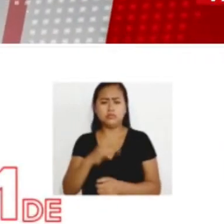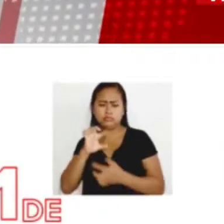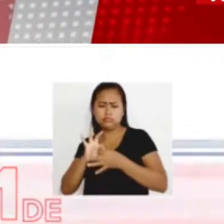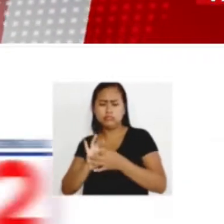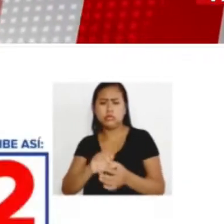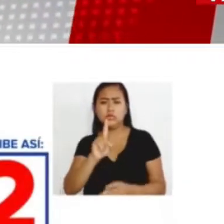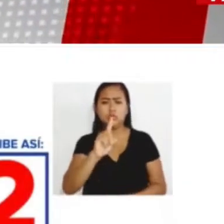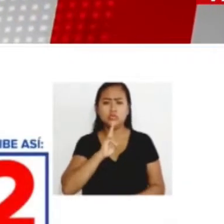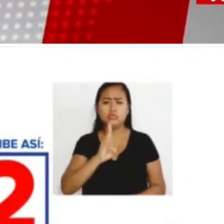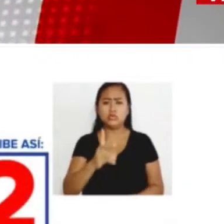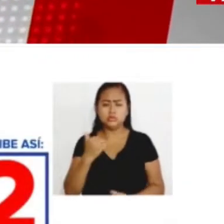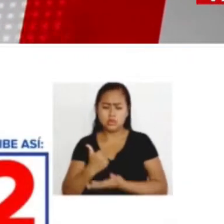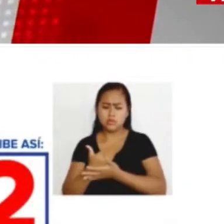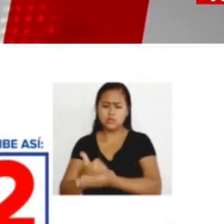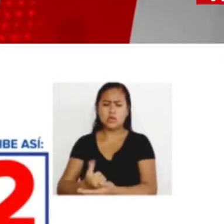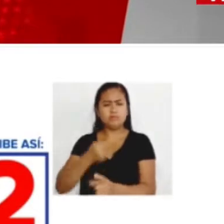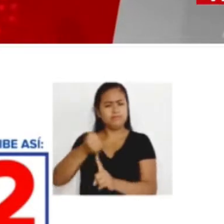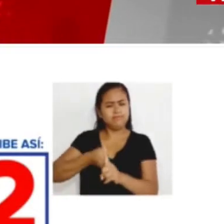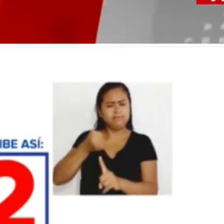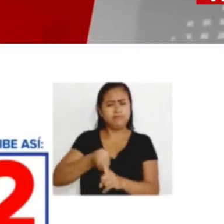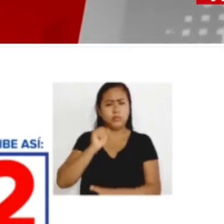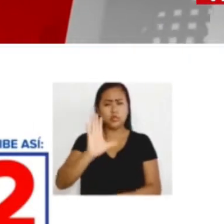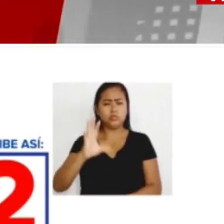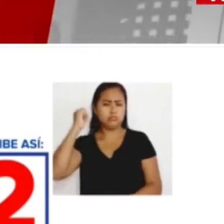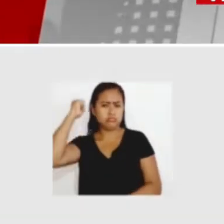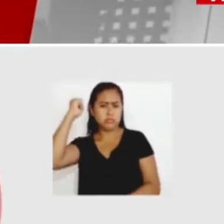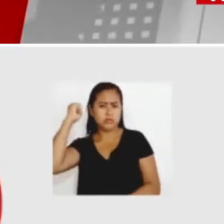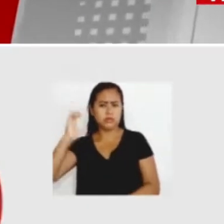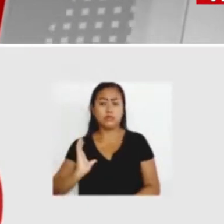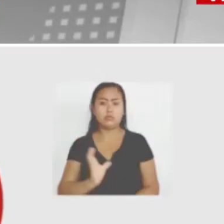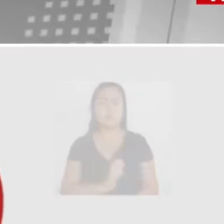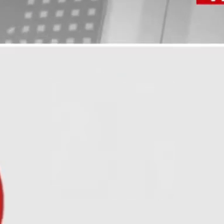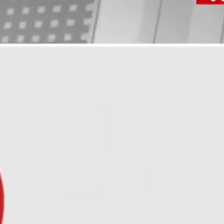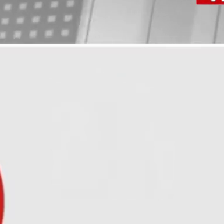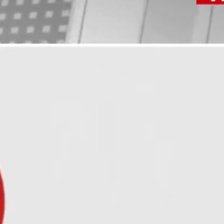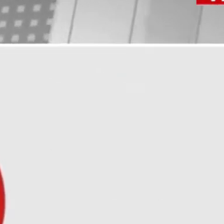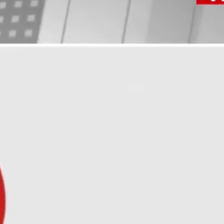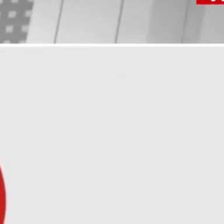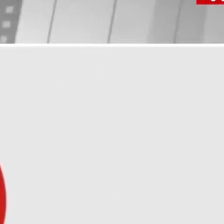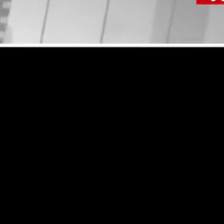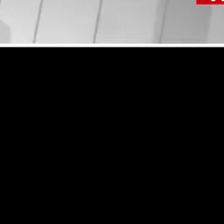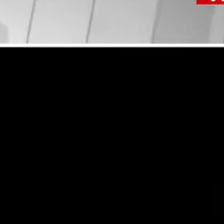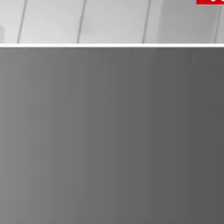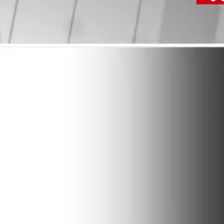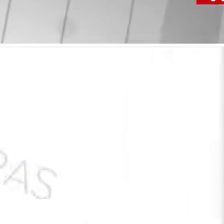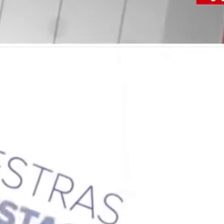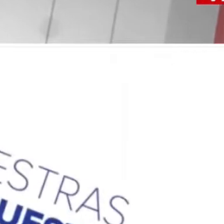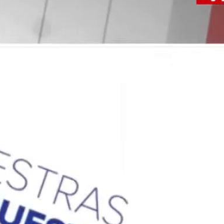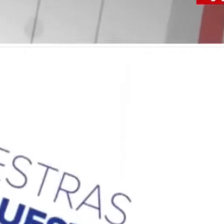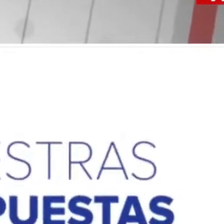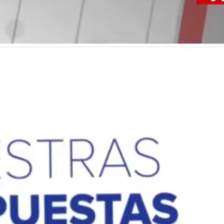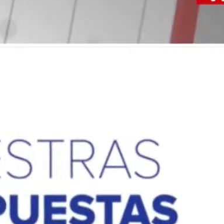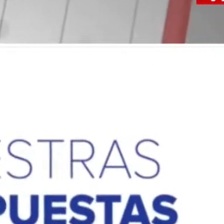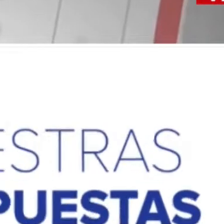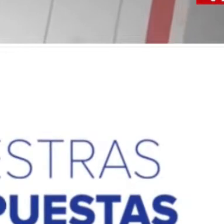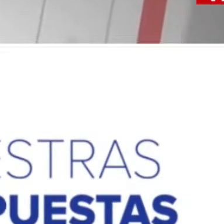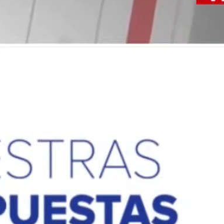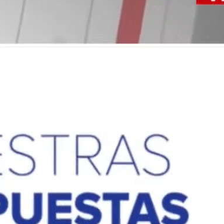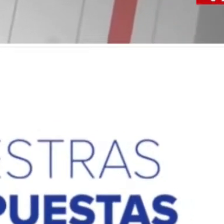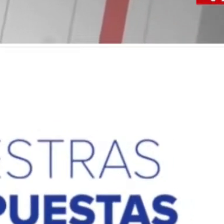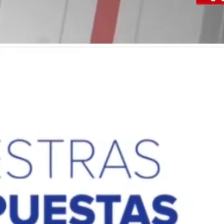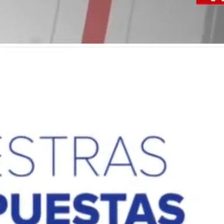terrenos que hace más, como usted señala, en la época de la reforma agraria, se le entregó un